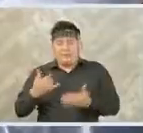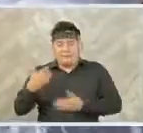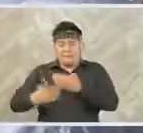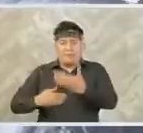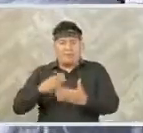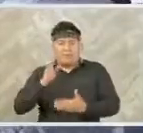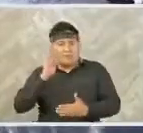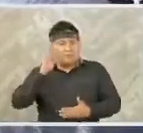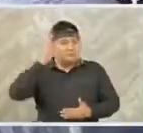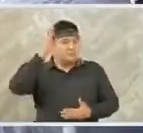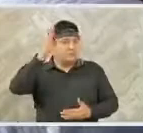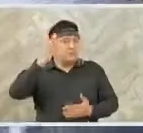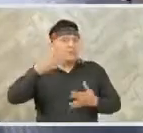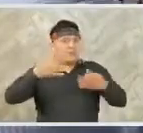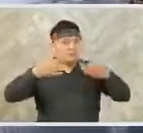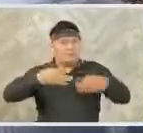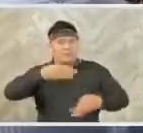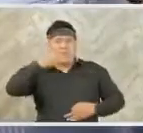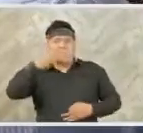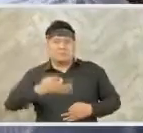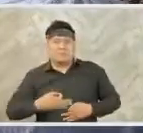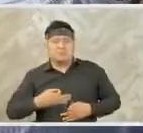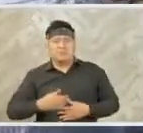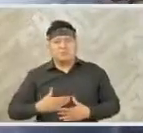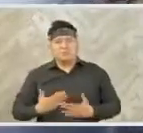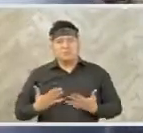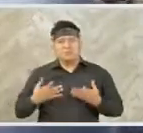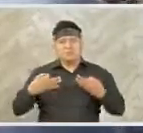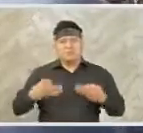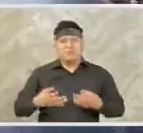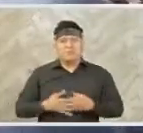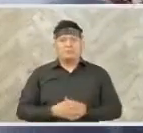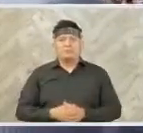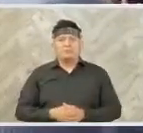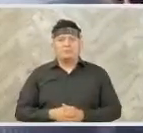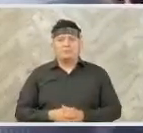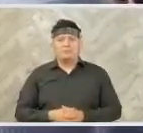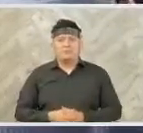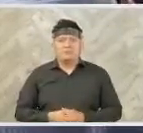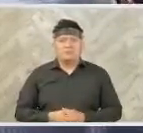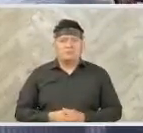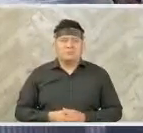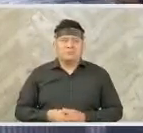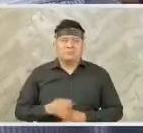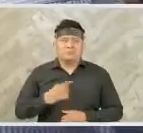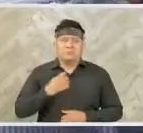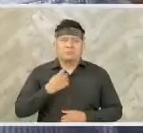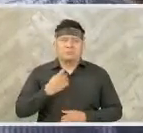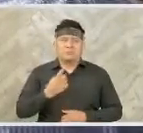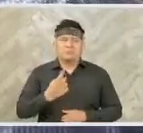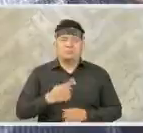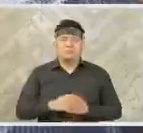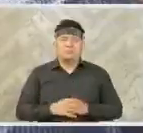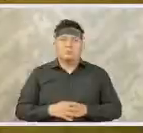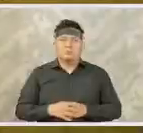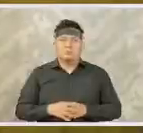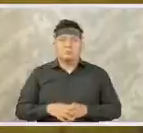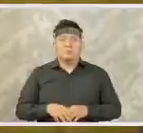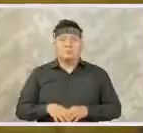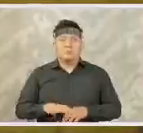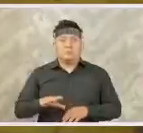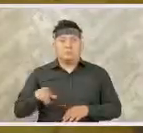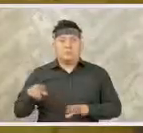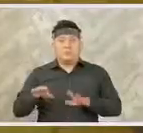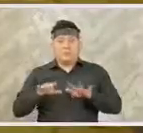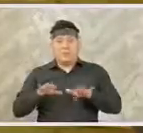procesos reales de seguridad. Y conectando esto que estás diciendo, secretario Cristian, yo